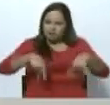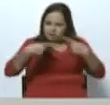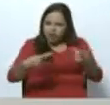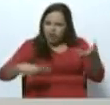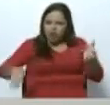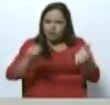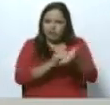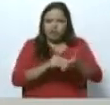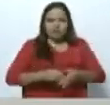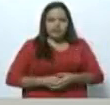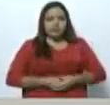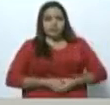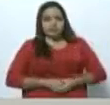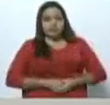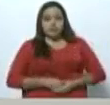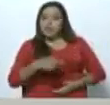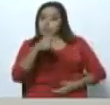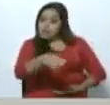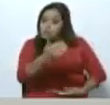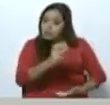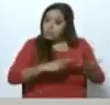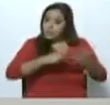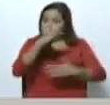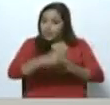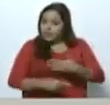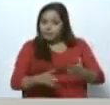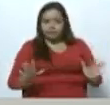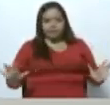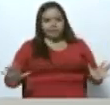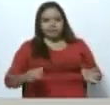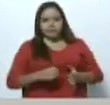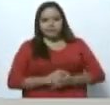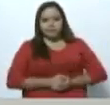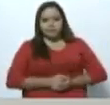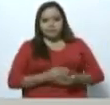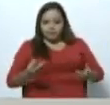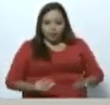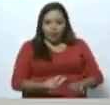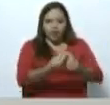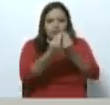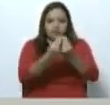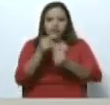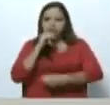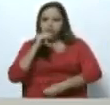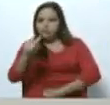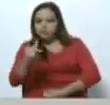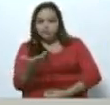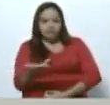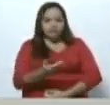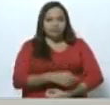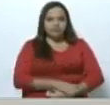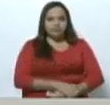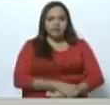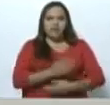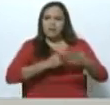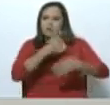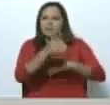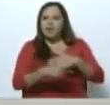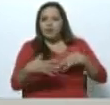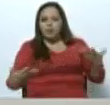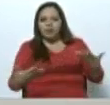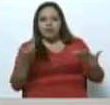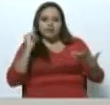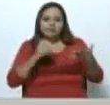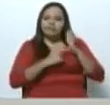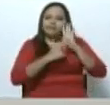Cada vez que tienen chance. Entonces, eso tiene un plan para acompañar un decreto de esa naturaleza. El plan, se están develando